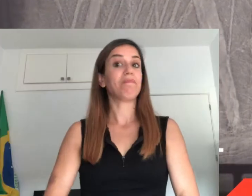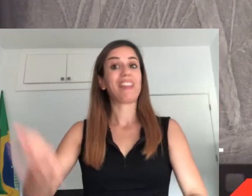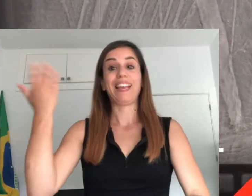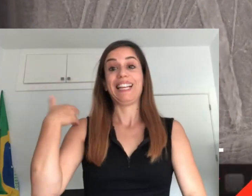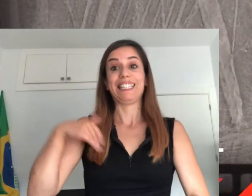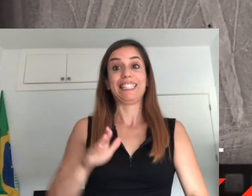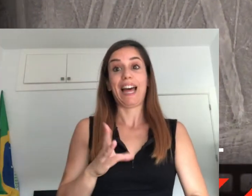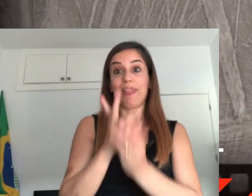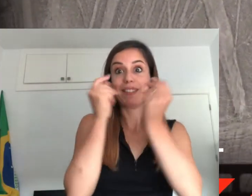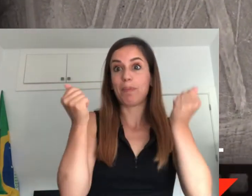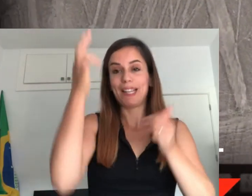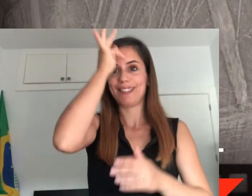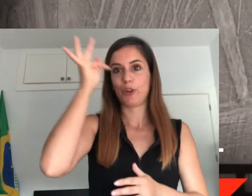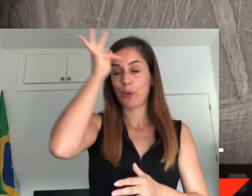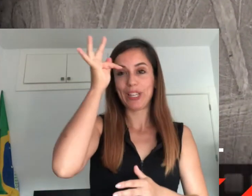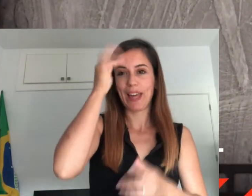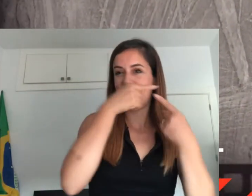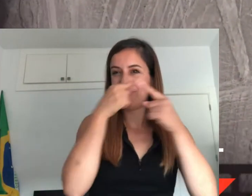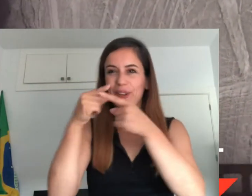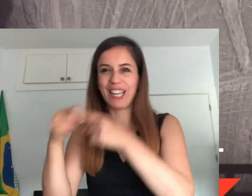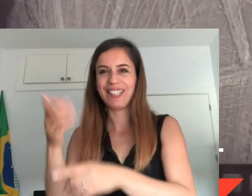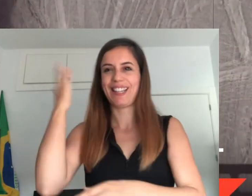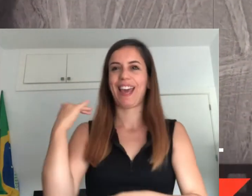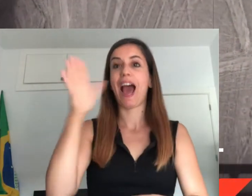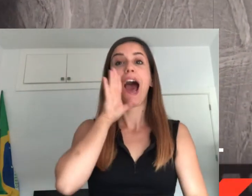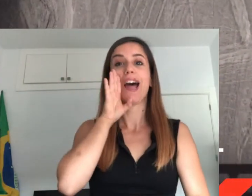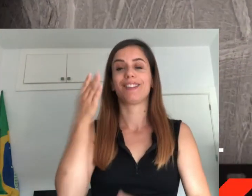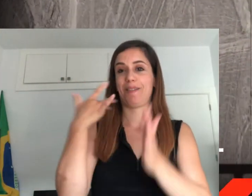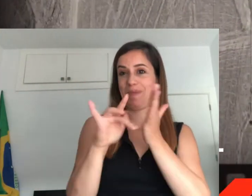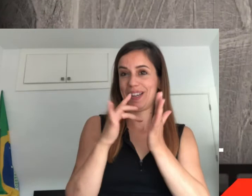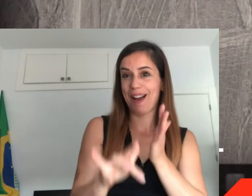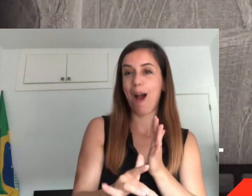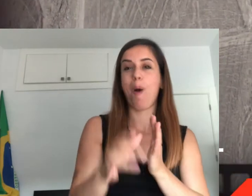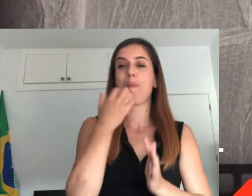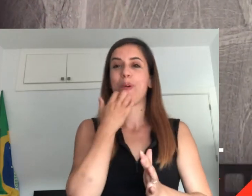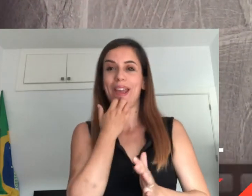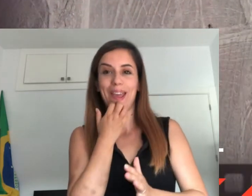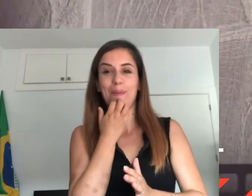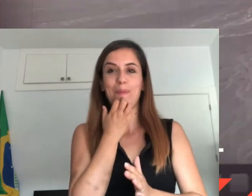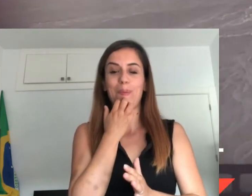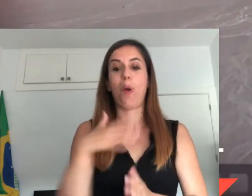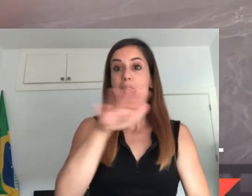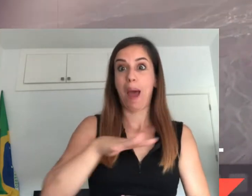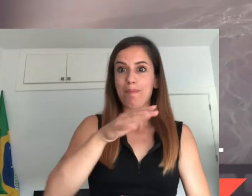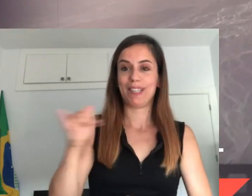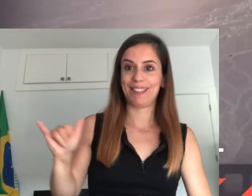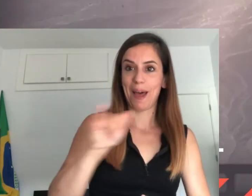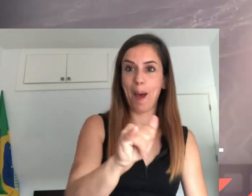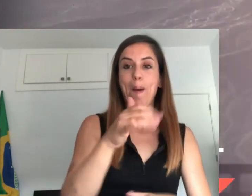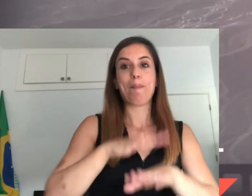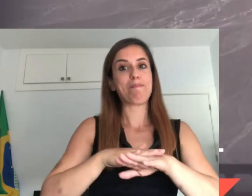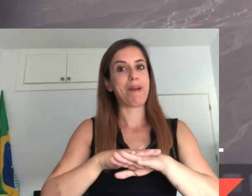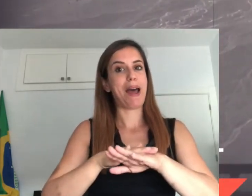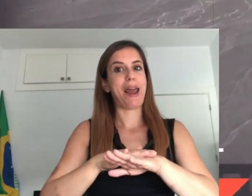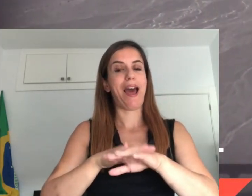Aquí ya se han desterrado los telares, se han desterrado las pistas para aterrizar alienígenas, se han desterrado tantas y